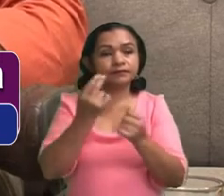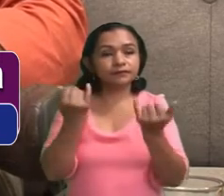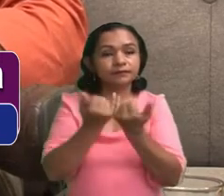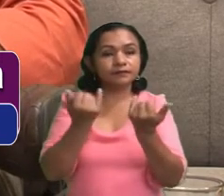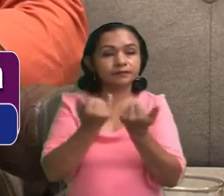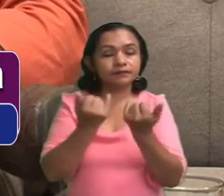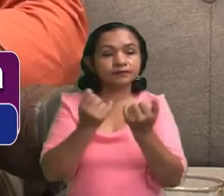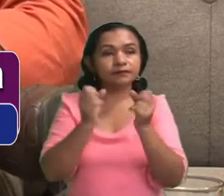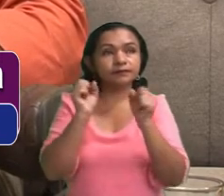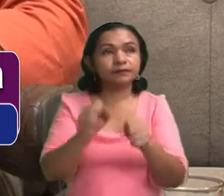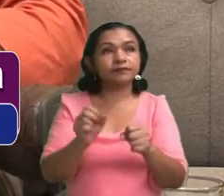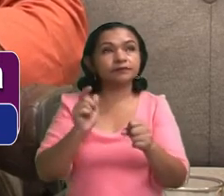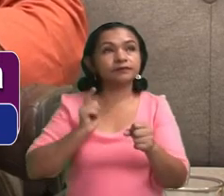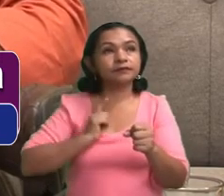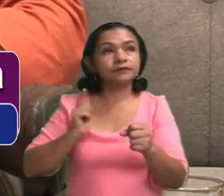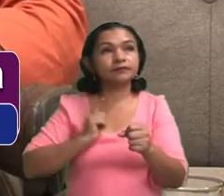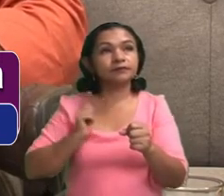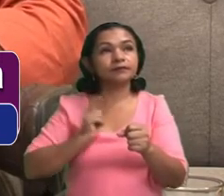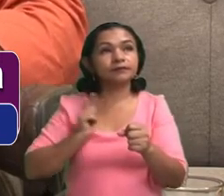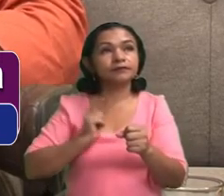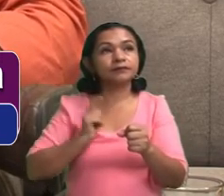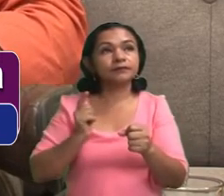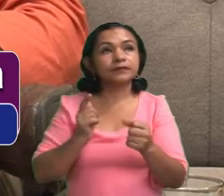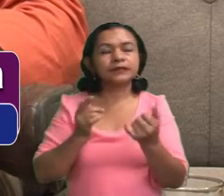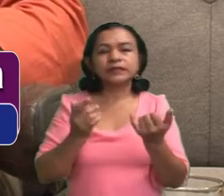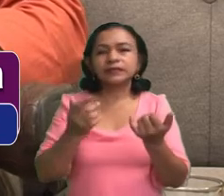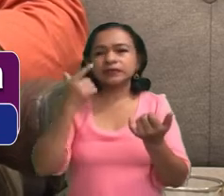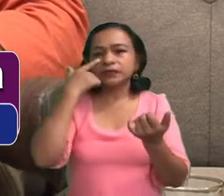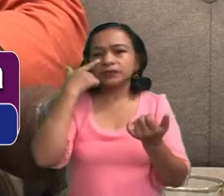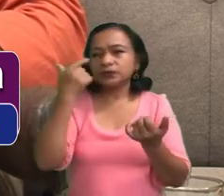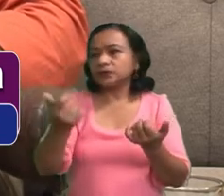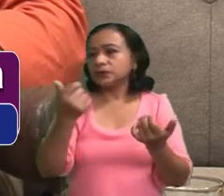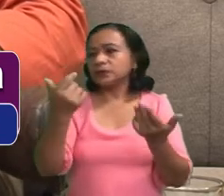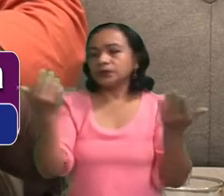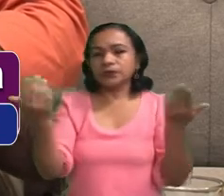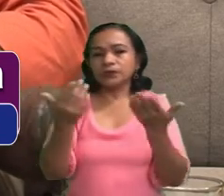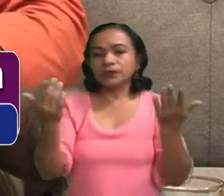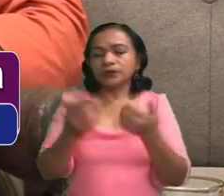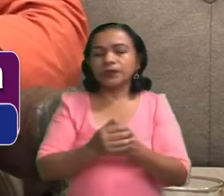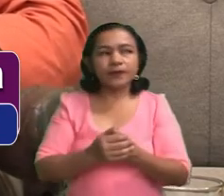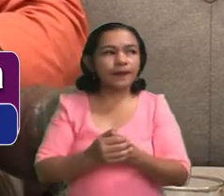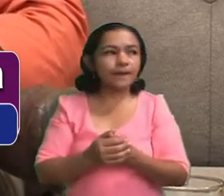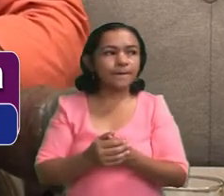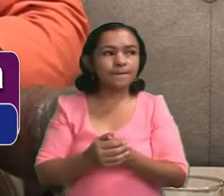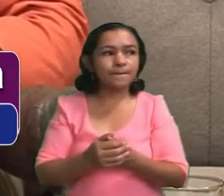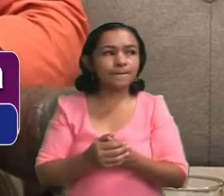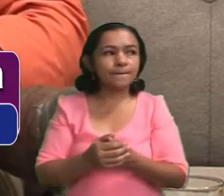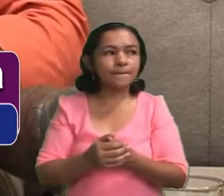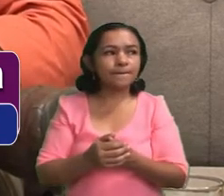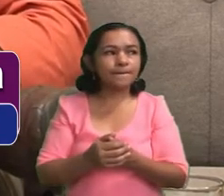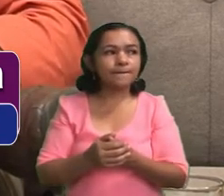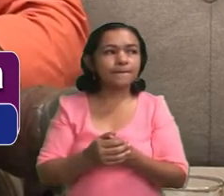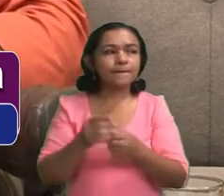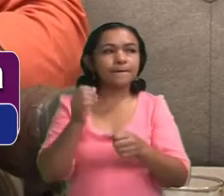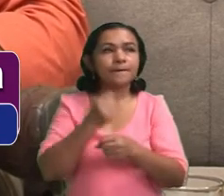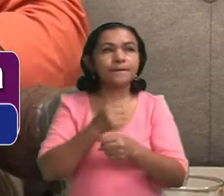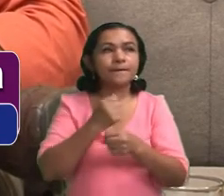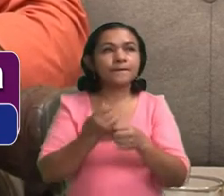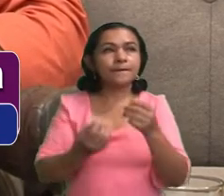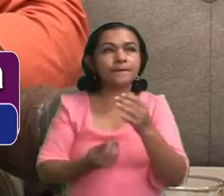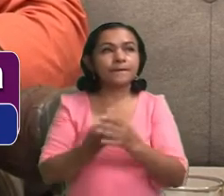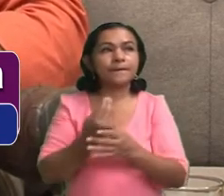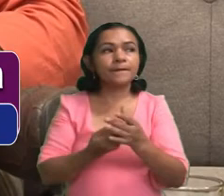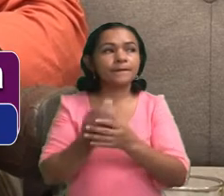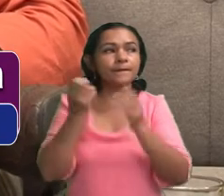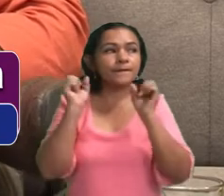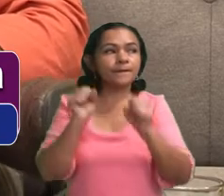para con eso poder conocer en primer lugar el terreno que pisamos en cuanto a producción, pero además